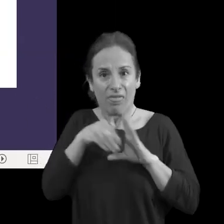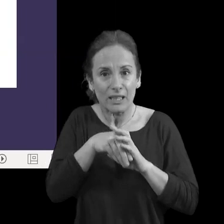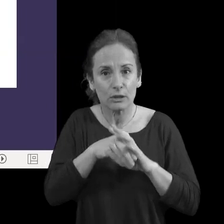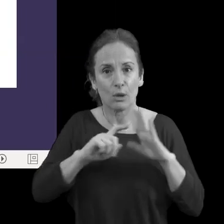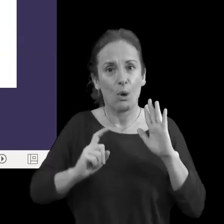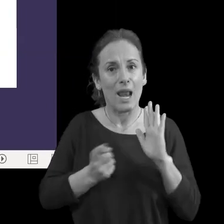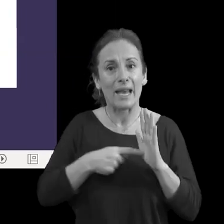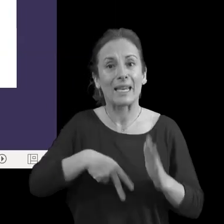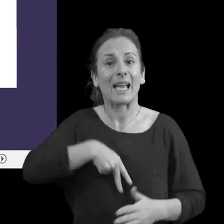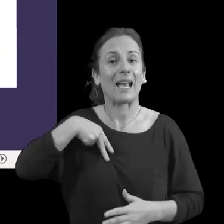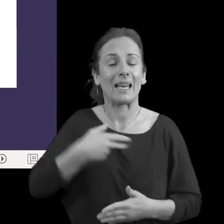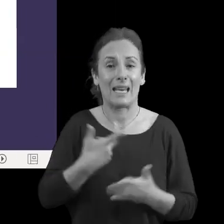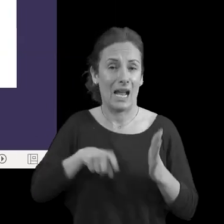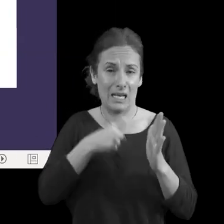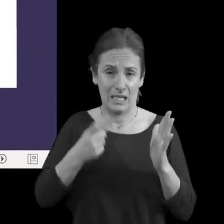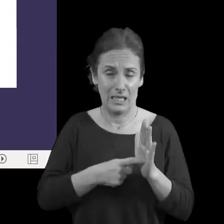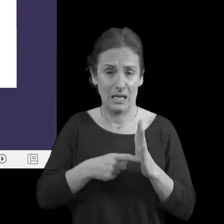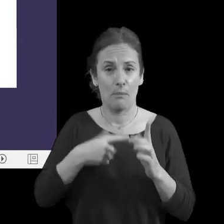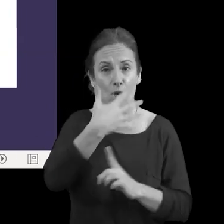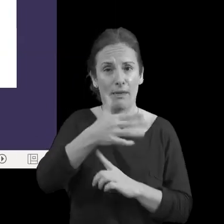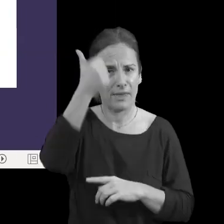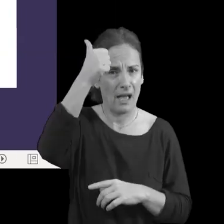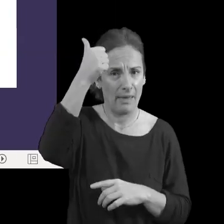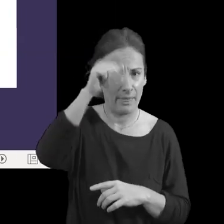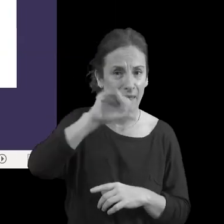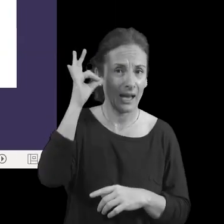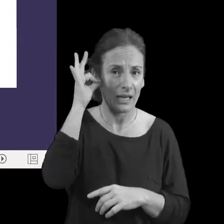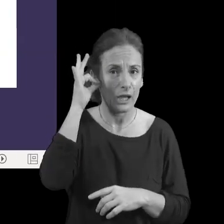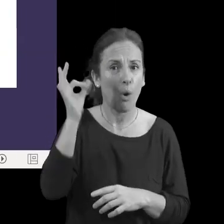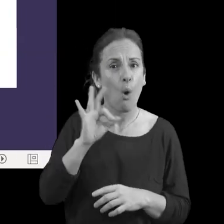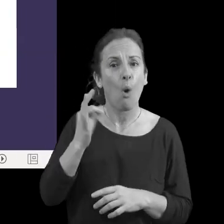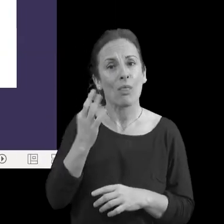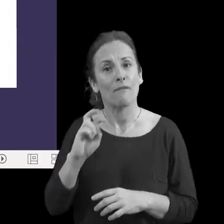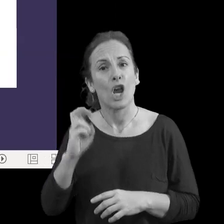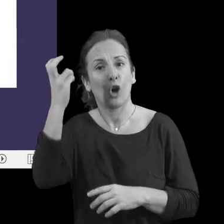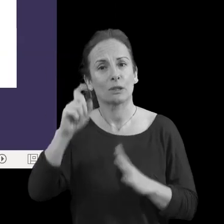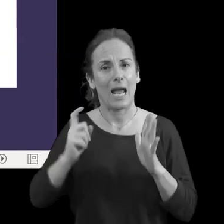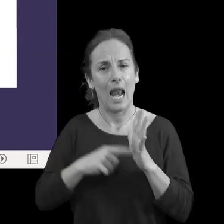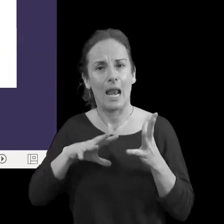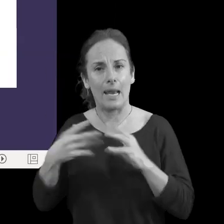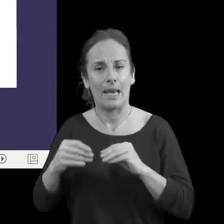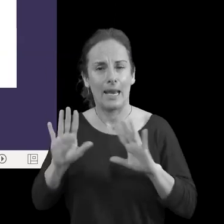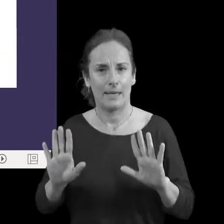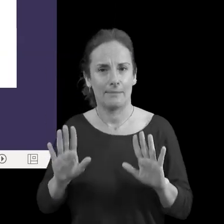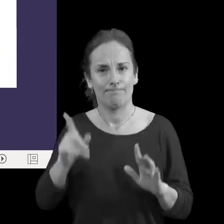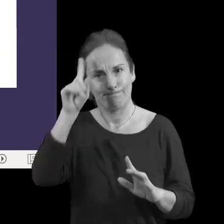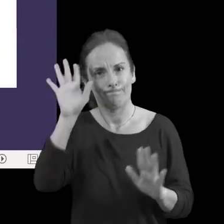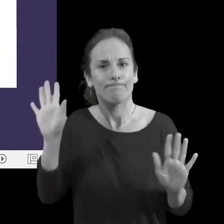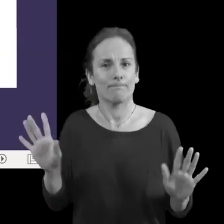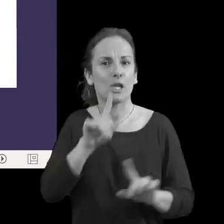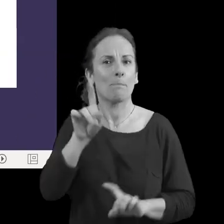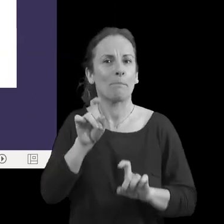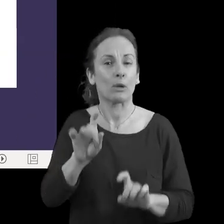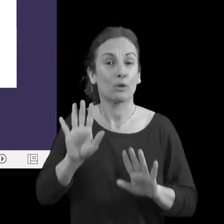de género o tenemos que pensar en otra ley, pero el caso es que ahora estamos bastante poco respaldados, ¿no? En situaciones